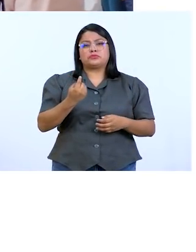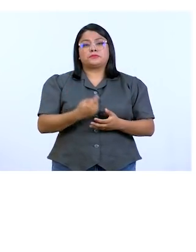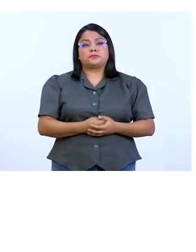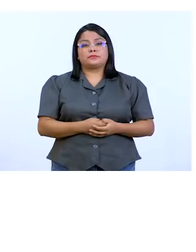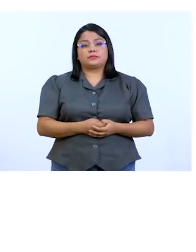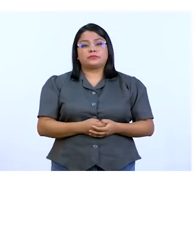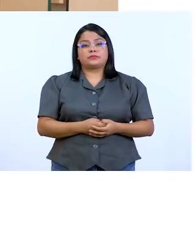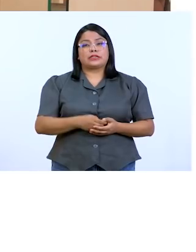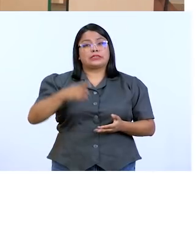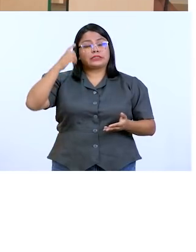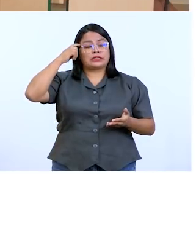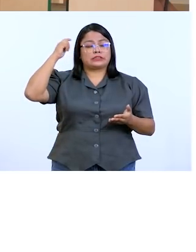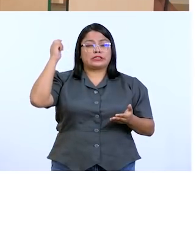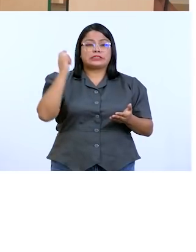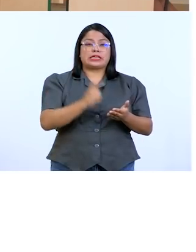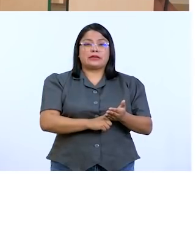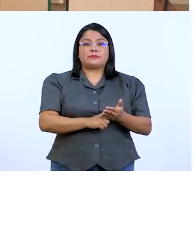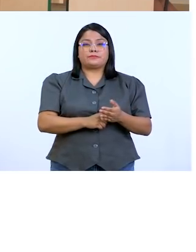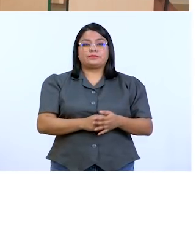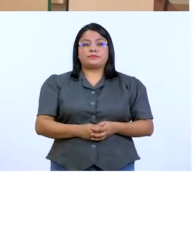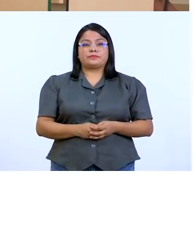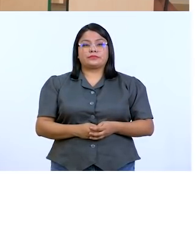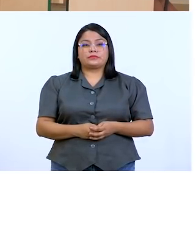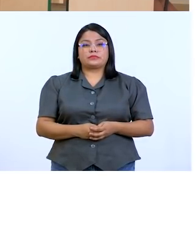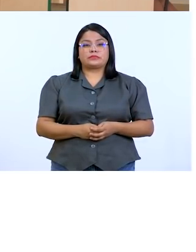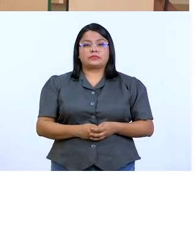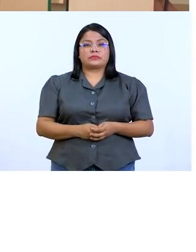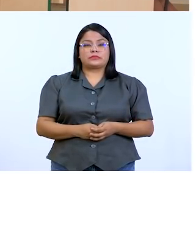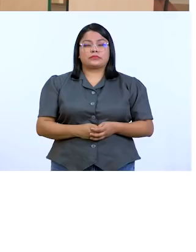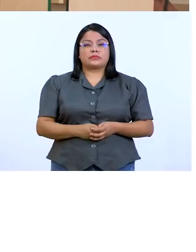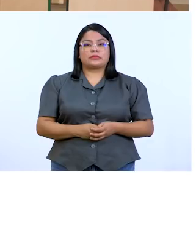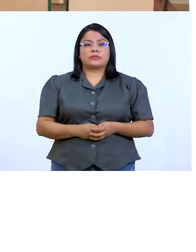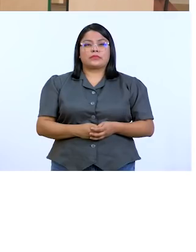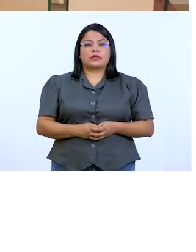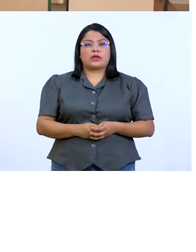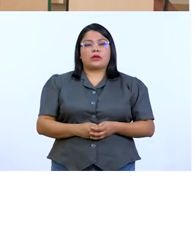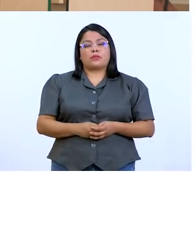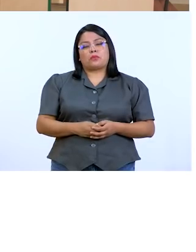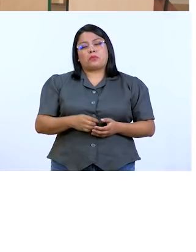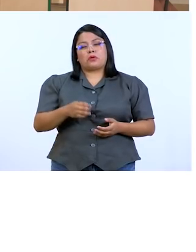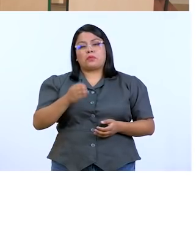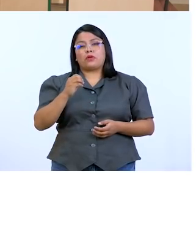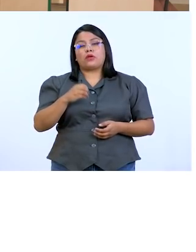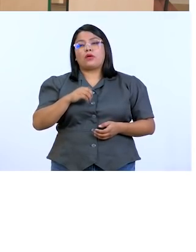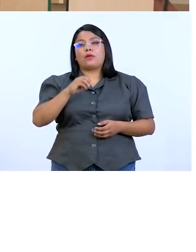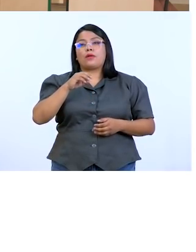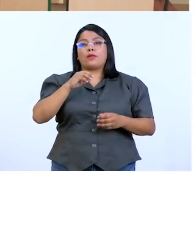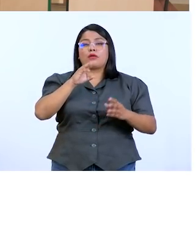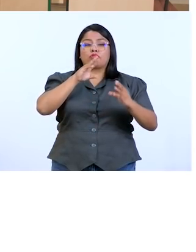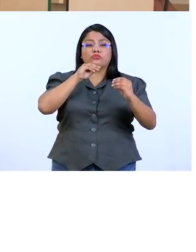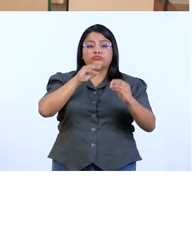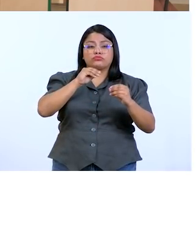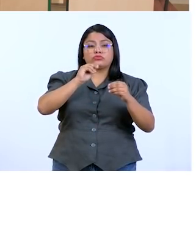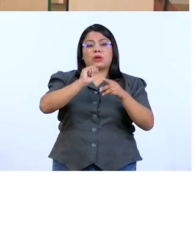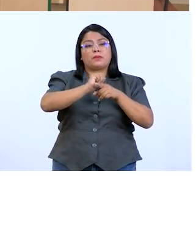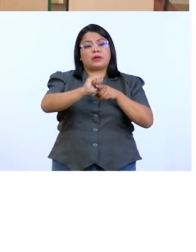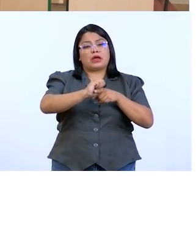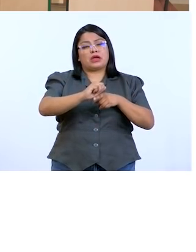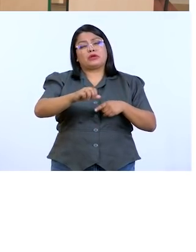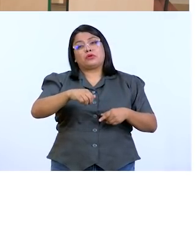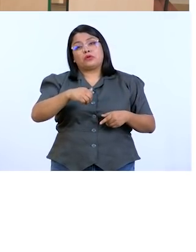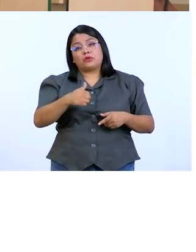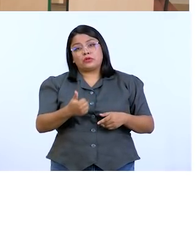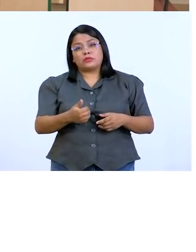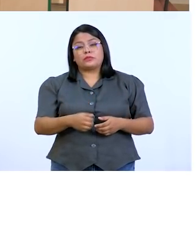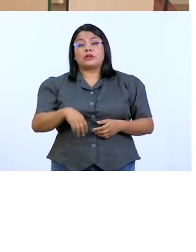evaluarlos. Pruebas objetivas. Alude a pruebas escritas, orales, prácticas, entre